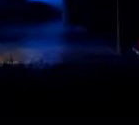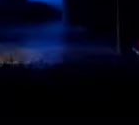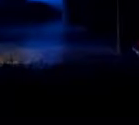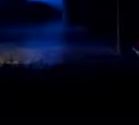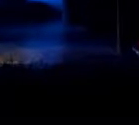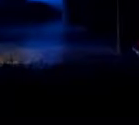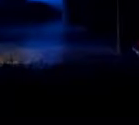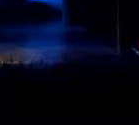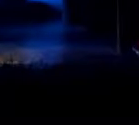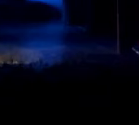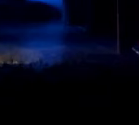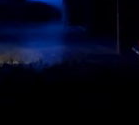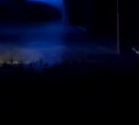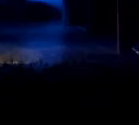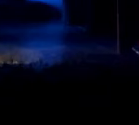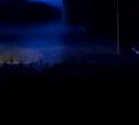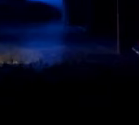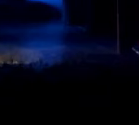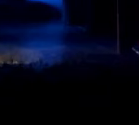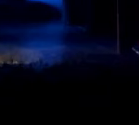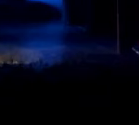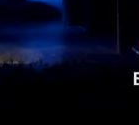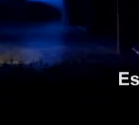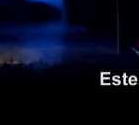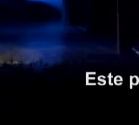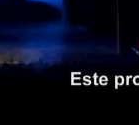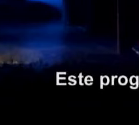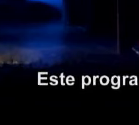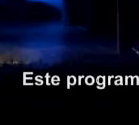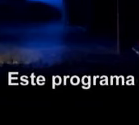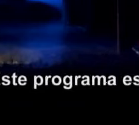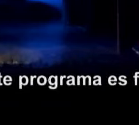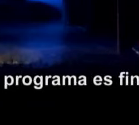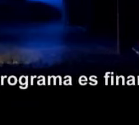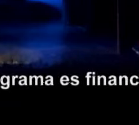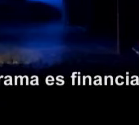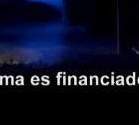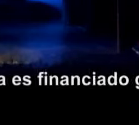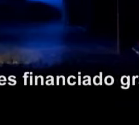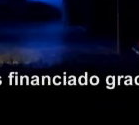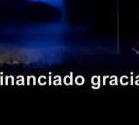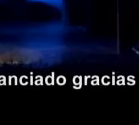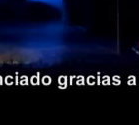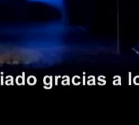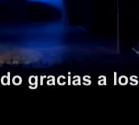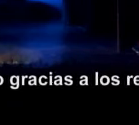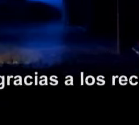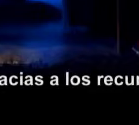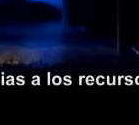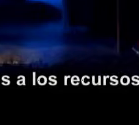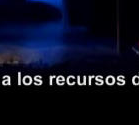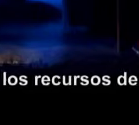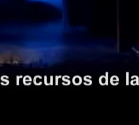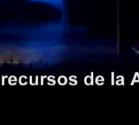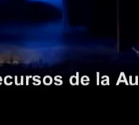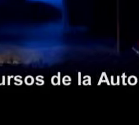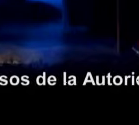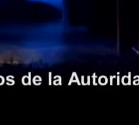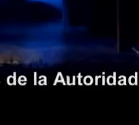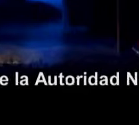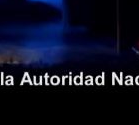novedad tenemos el concurso, un concurso de jóvenes entre 14 y 21 años. En este momento hay